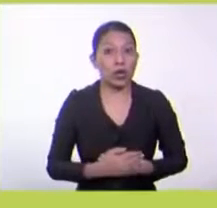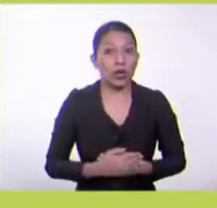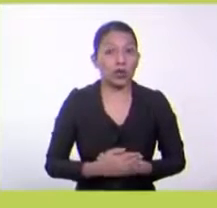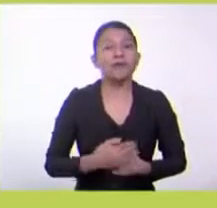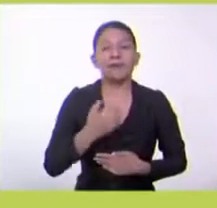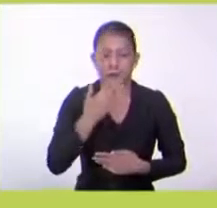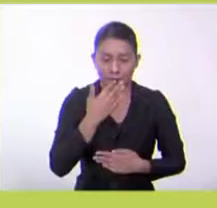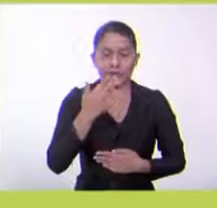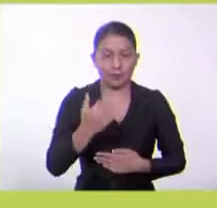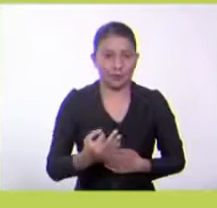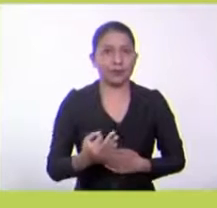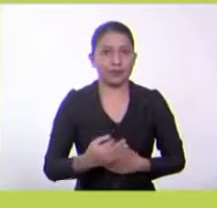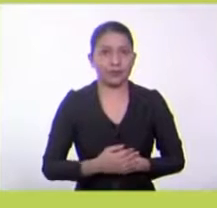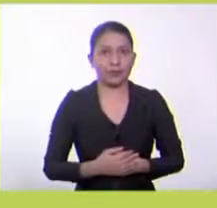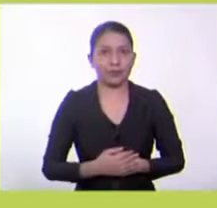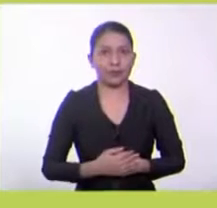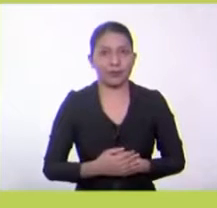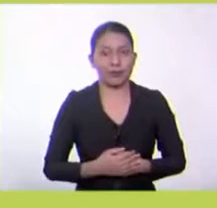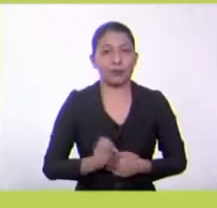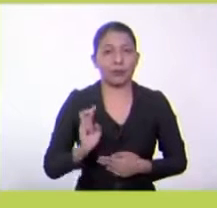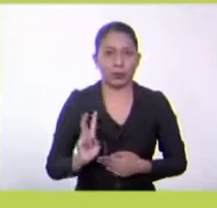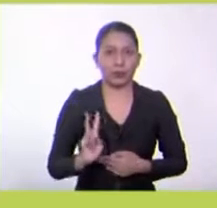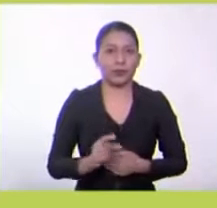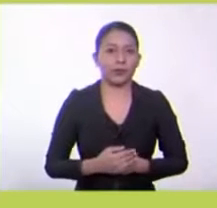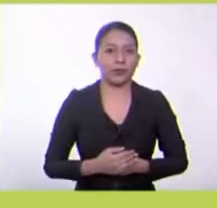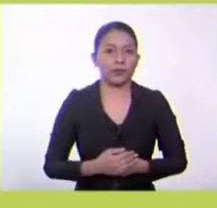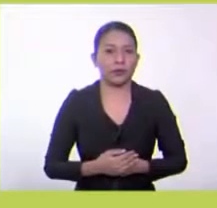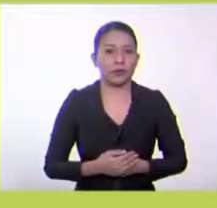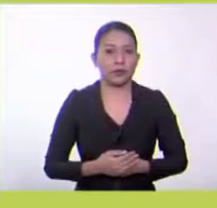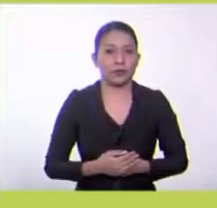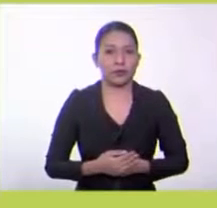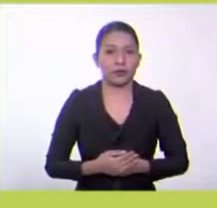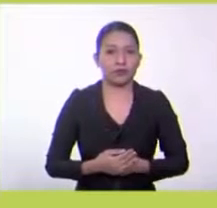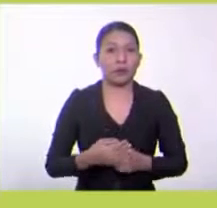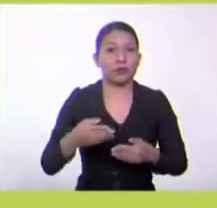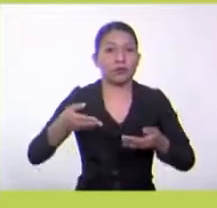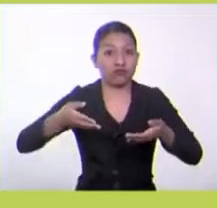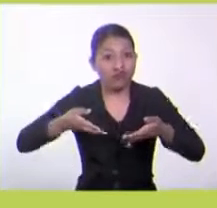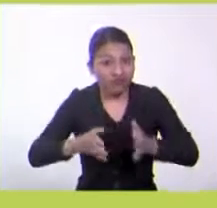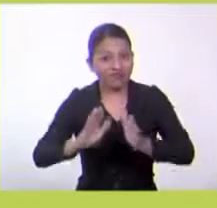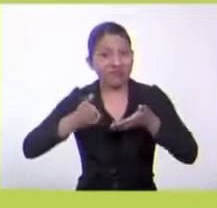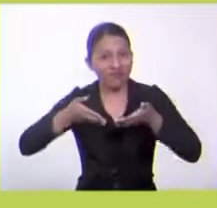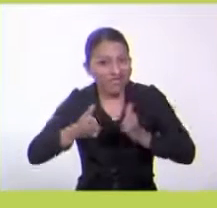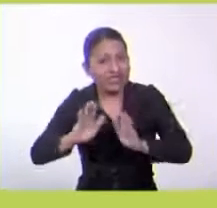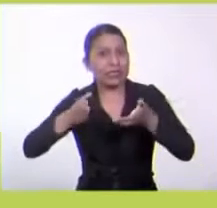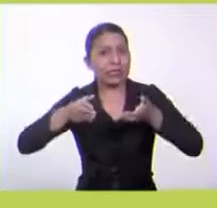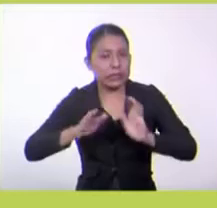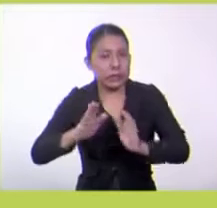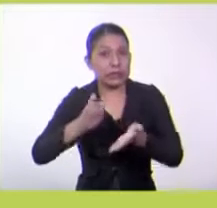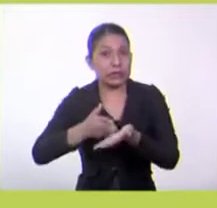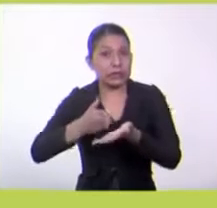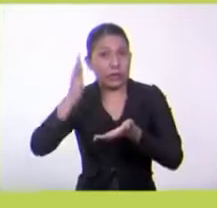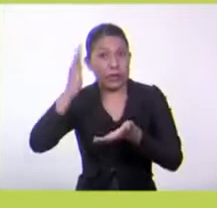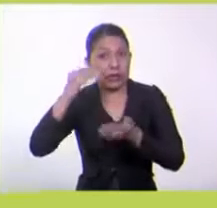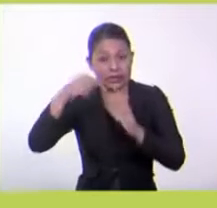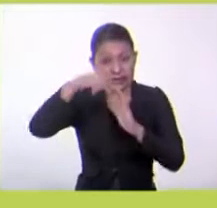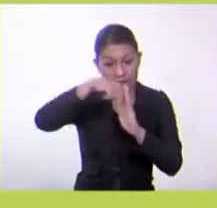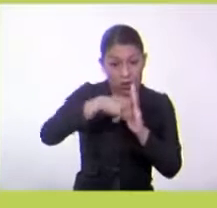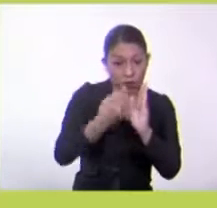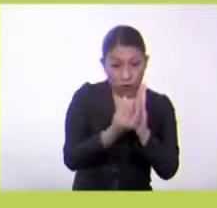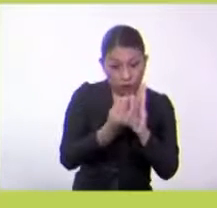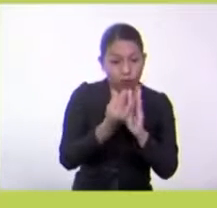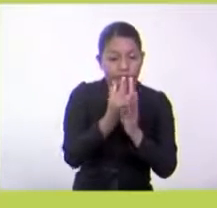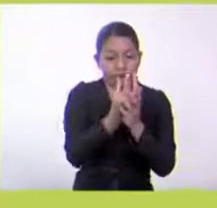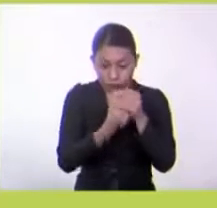verdadero. Pregunta 2. ¿La reproducción de los animales ovovivíparos